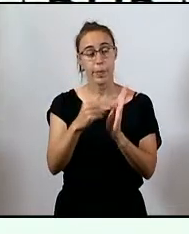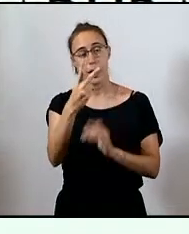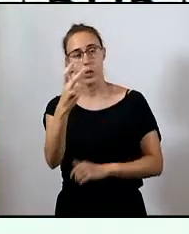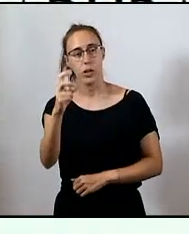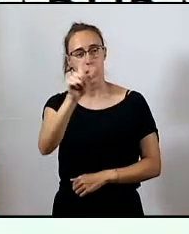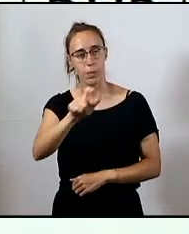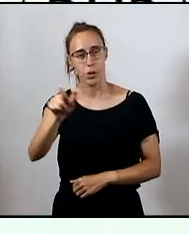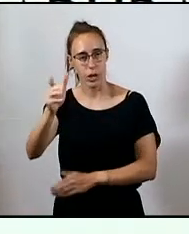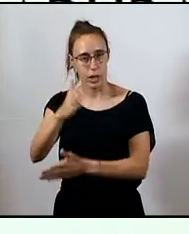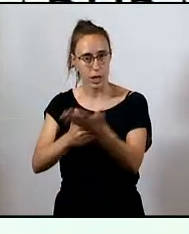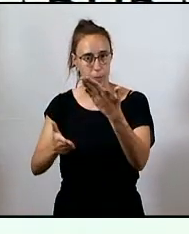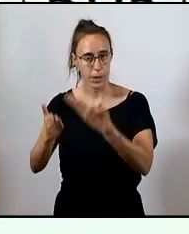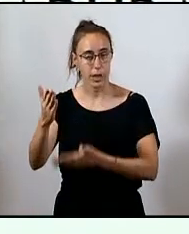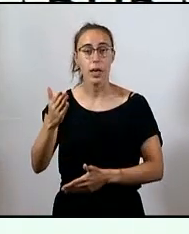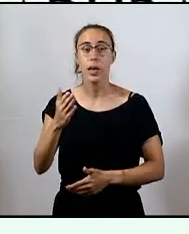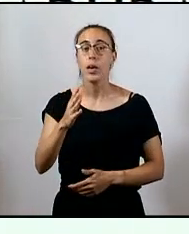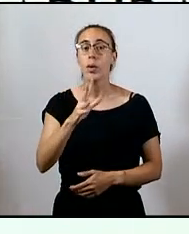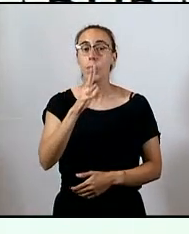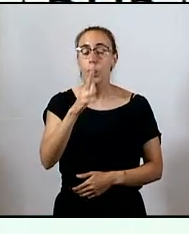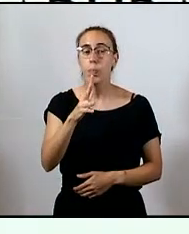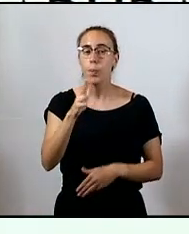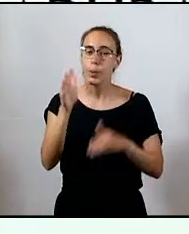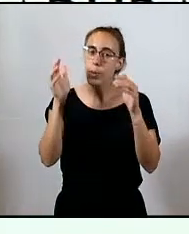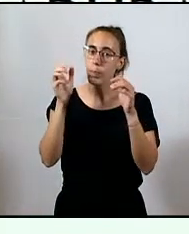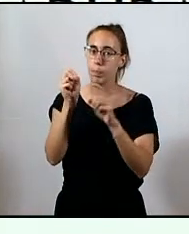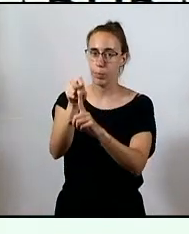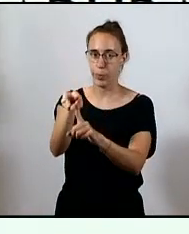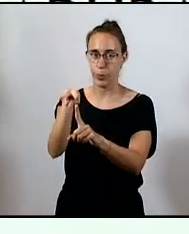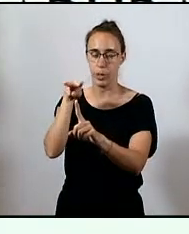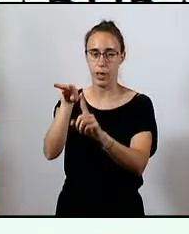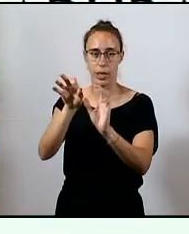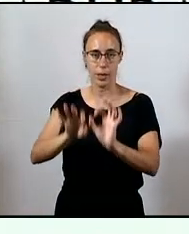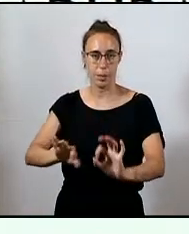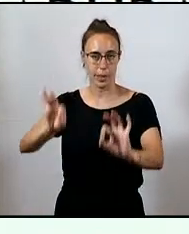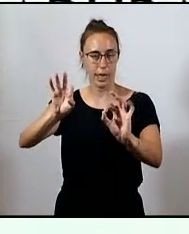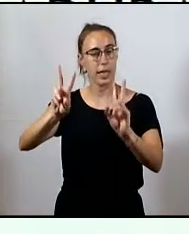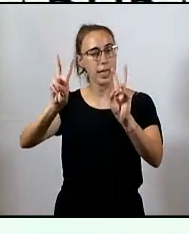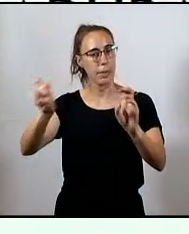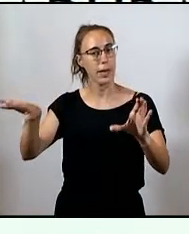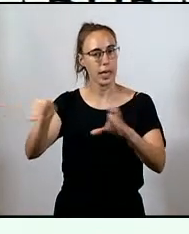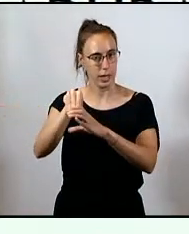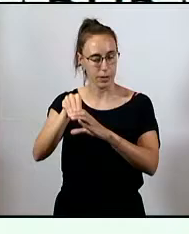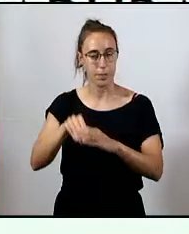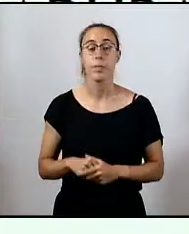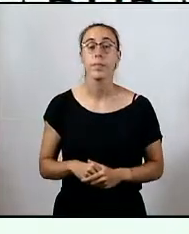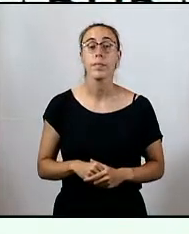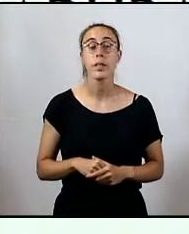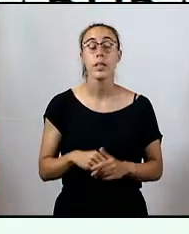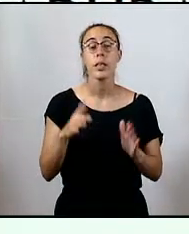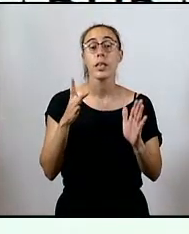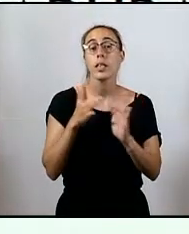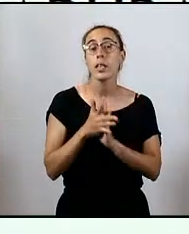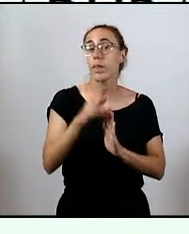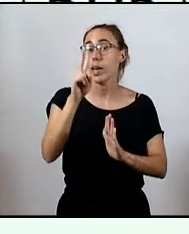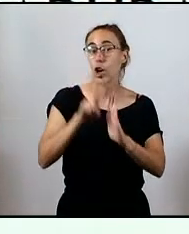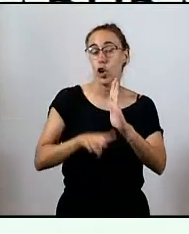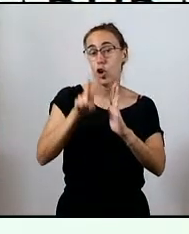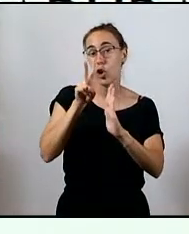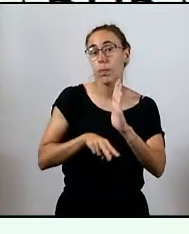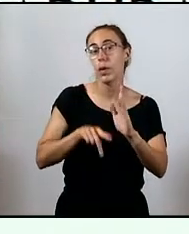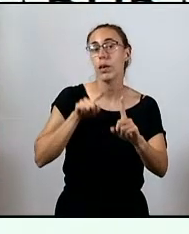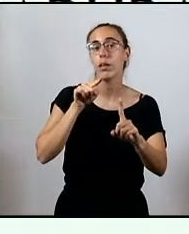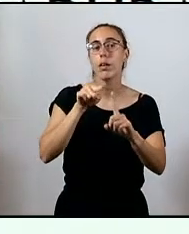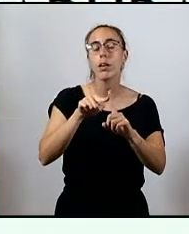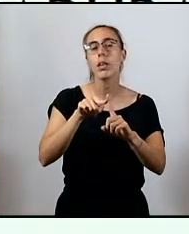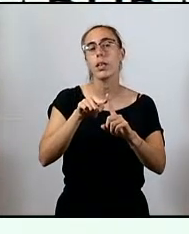discapacidad, con un enfoque especial en la inclusión de mujeres. Como ven, medidas todas ellas encaminadas a la creación de